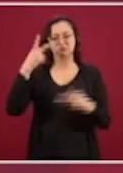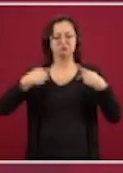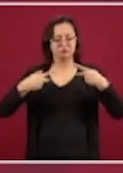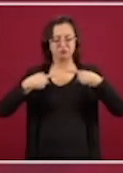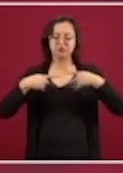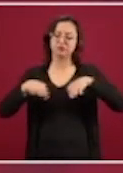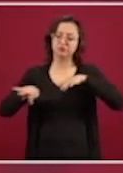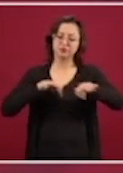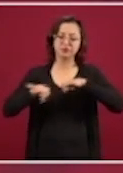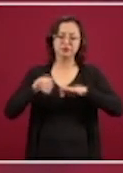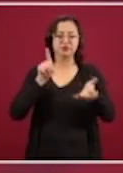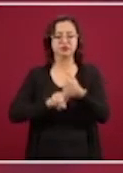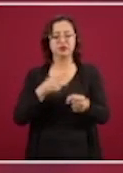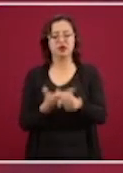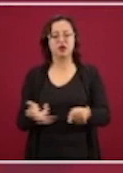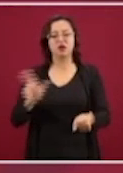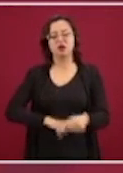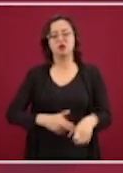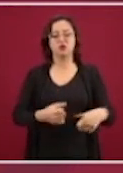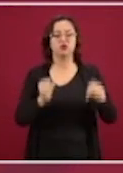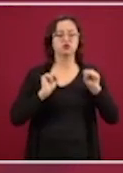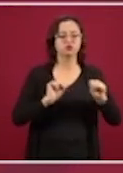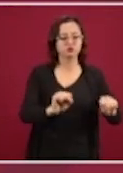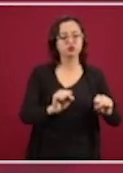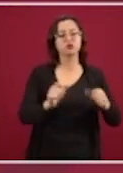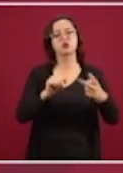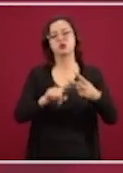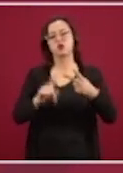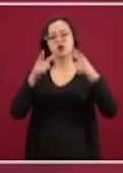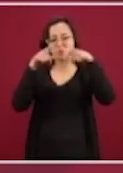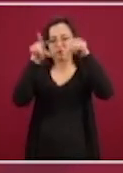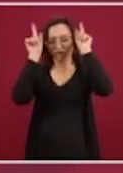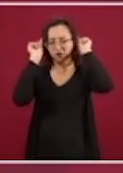los camilleros, a las enfermeras, enfermeros,